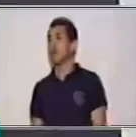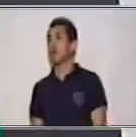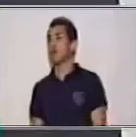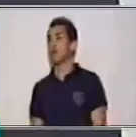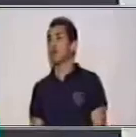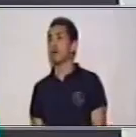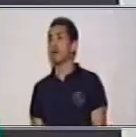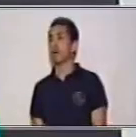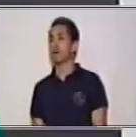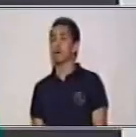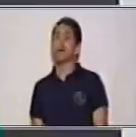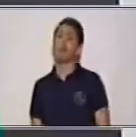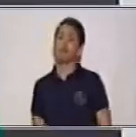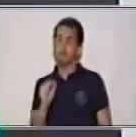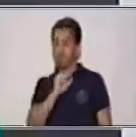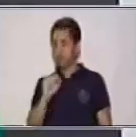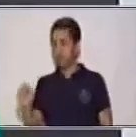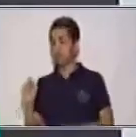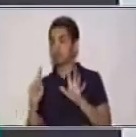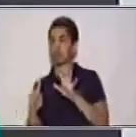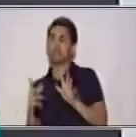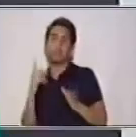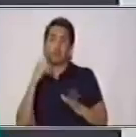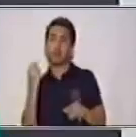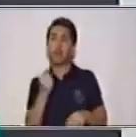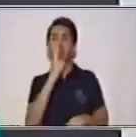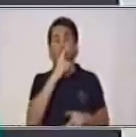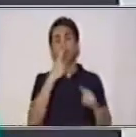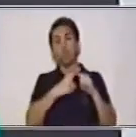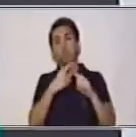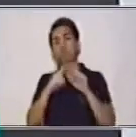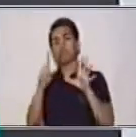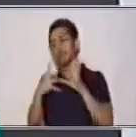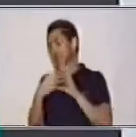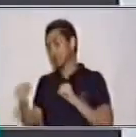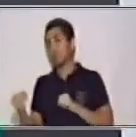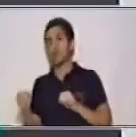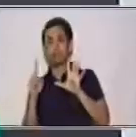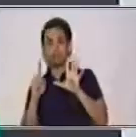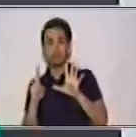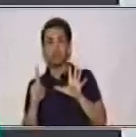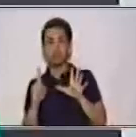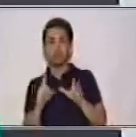dividido 1 por 6, que nos va a dar 6.